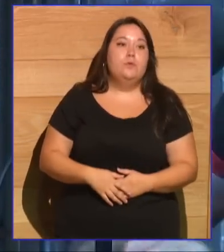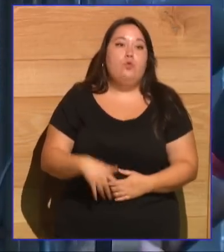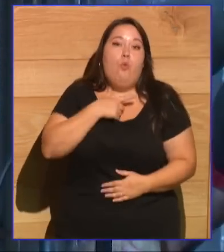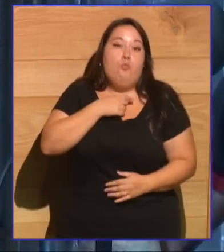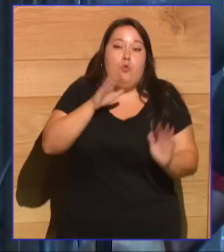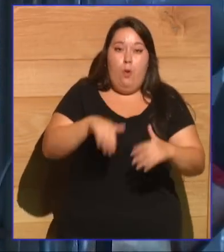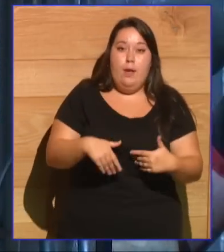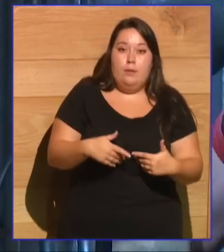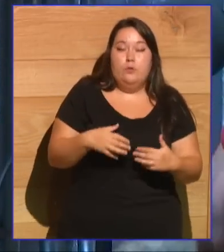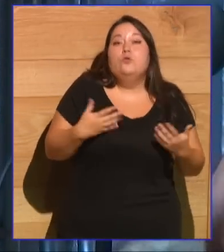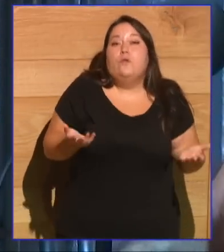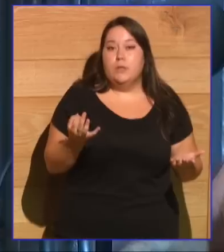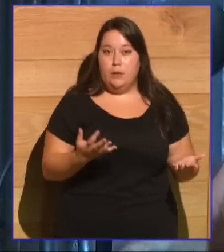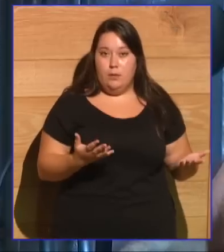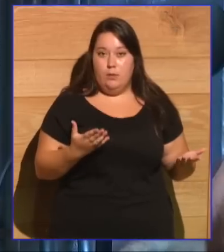es verdad